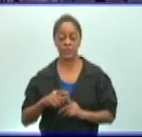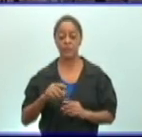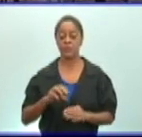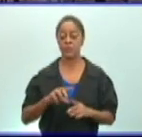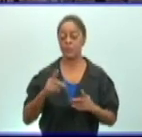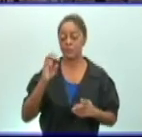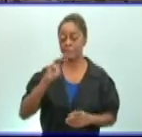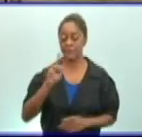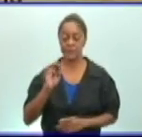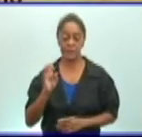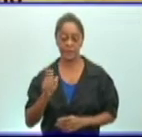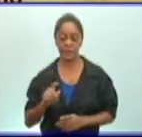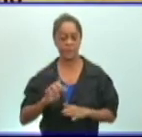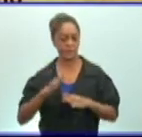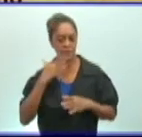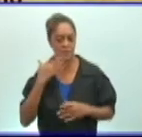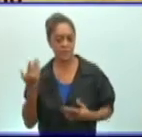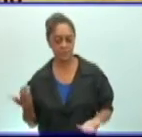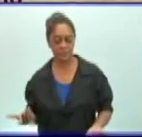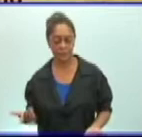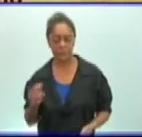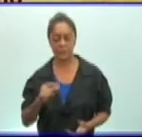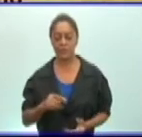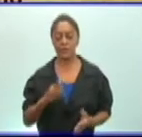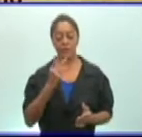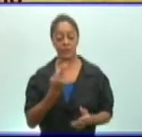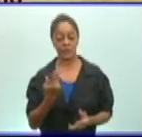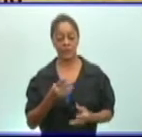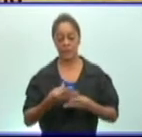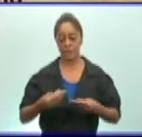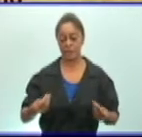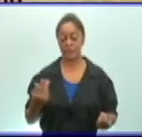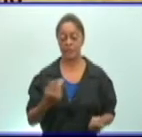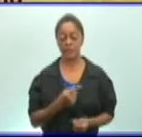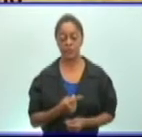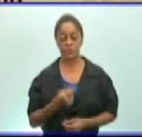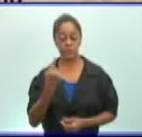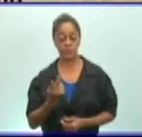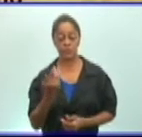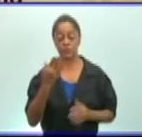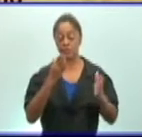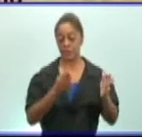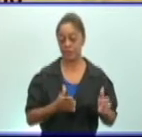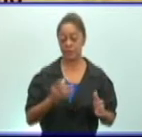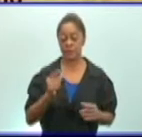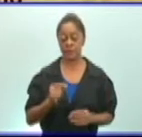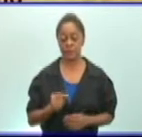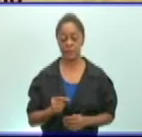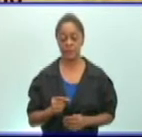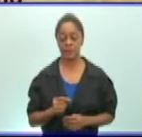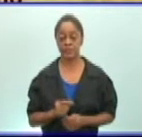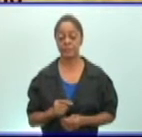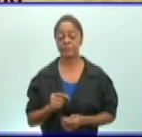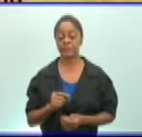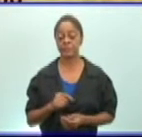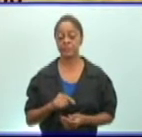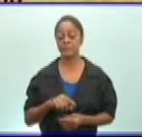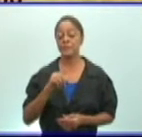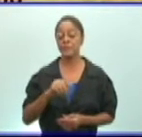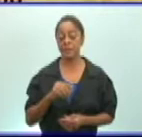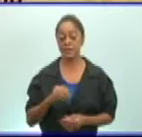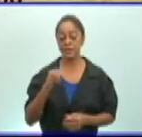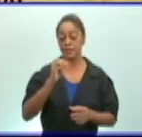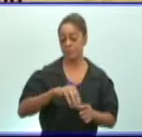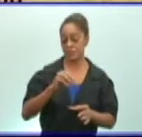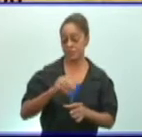¿En qué consiste esta técnica? Voy a dividir la tierra en dos y una parte de esta tierra va a estar produciendo, es